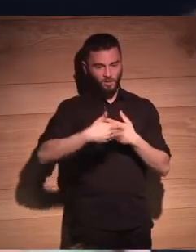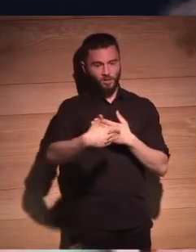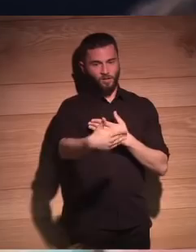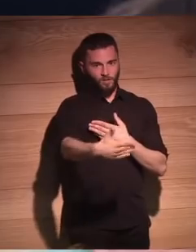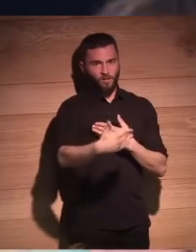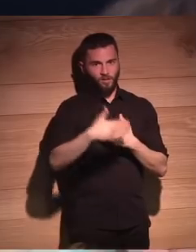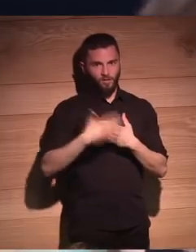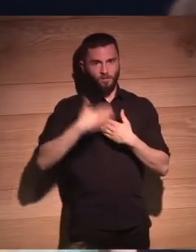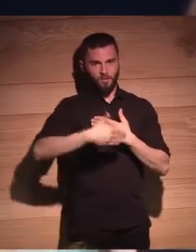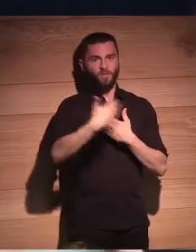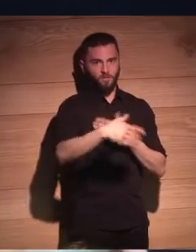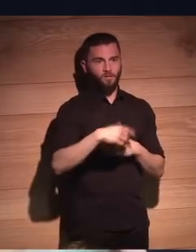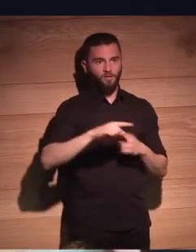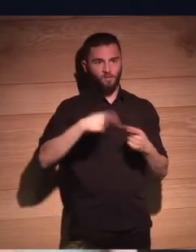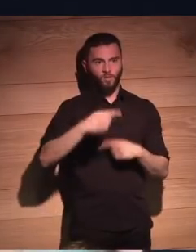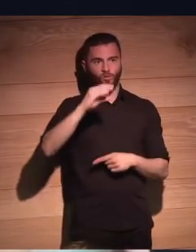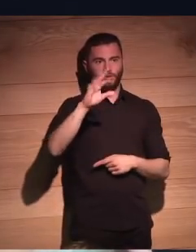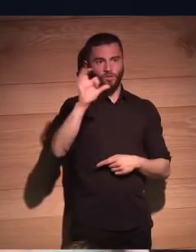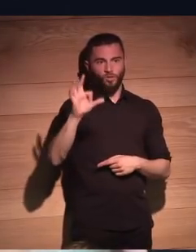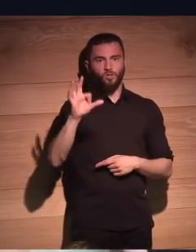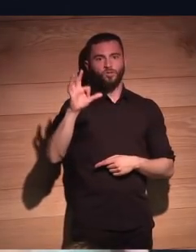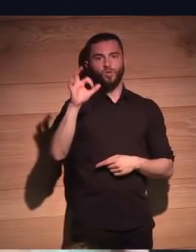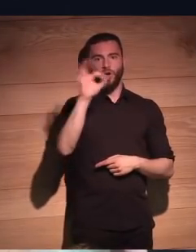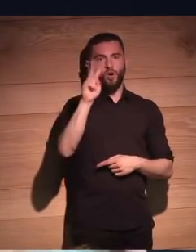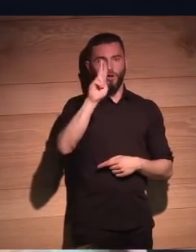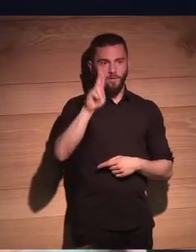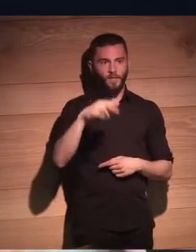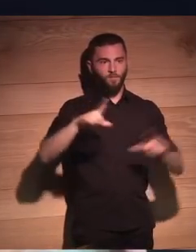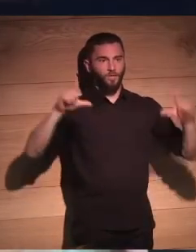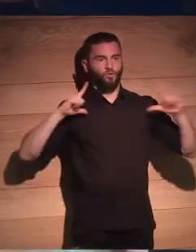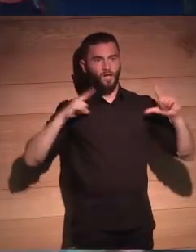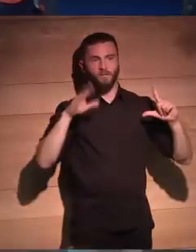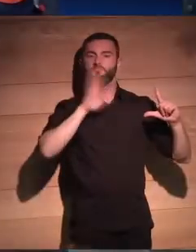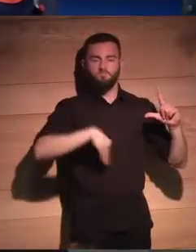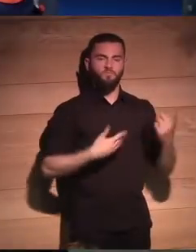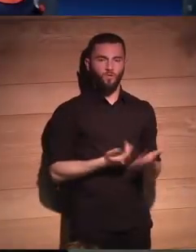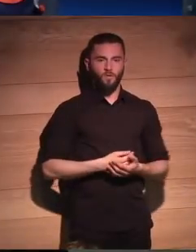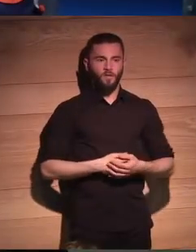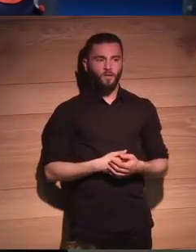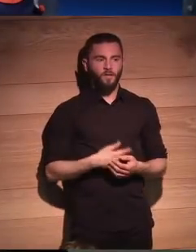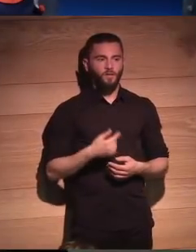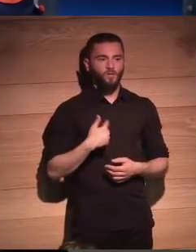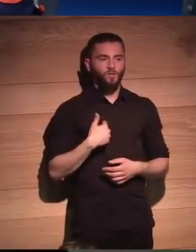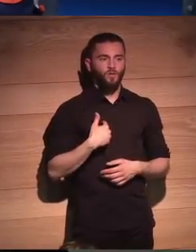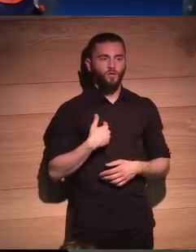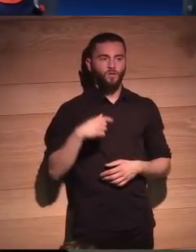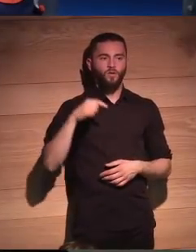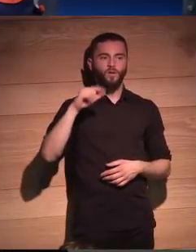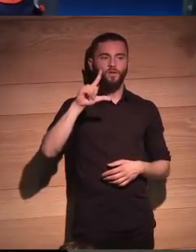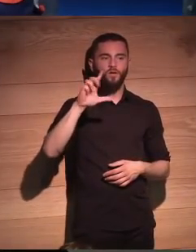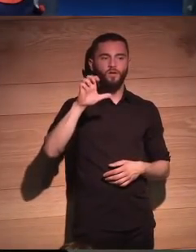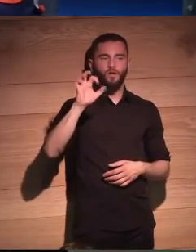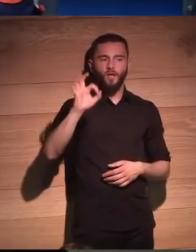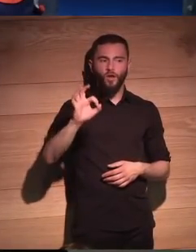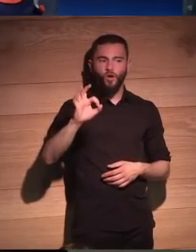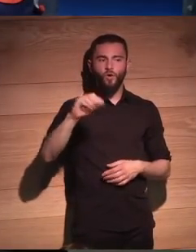él, entonces es un crossover ahí con muchos personajes muy guays. Así es. Yo soy también defensor de la Lego película, además me parece que el